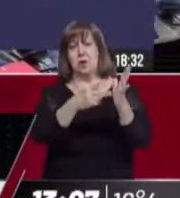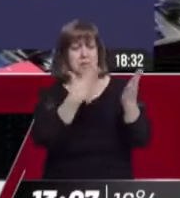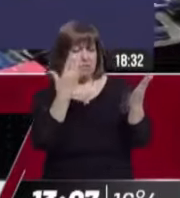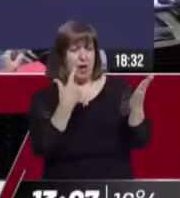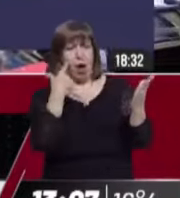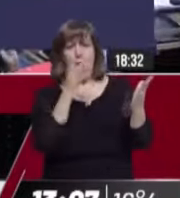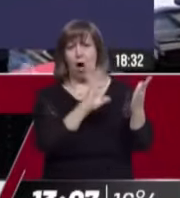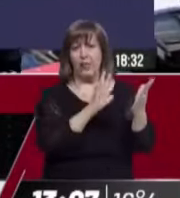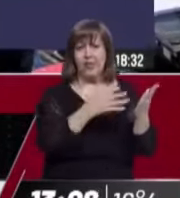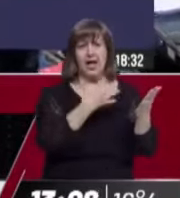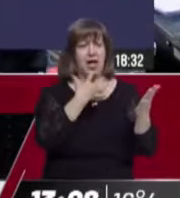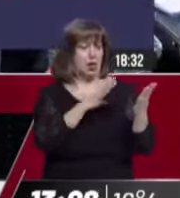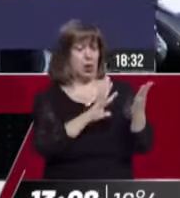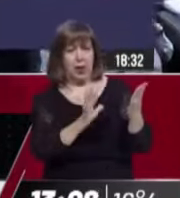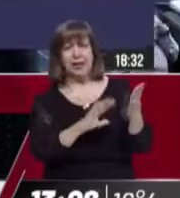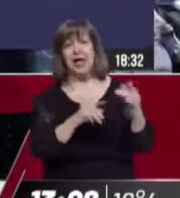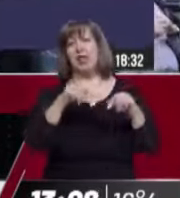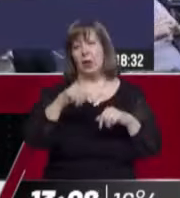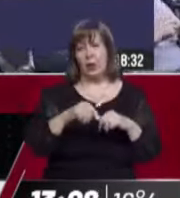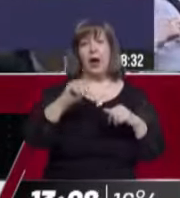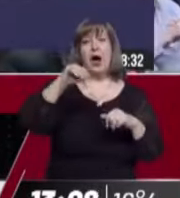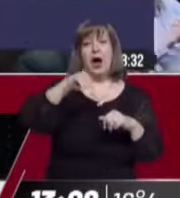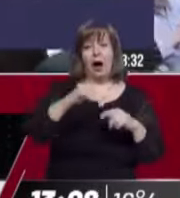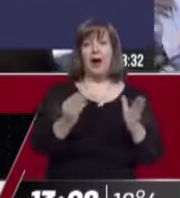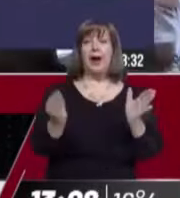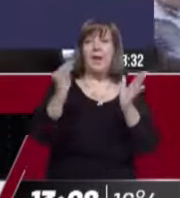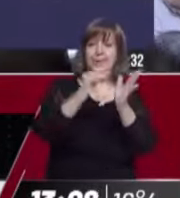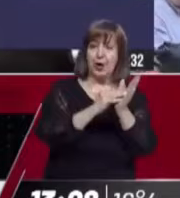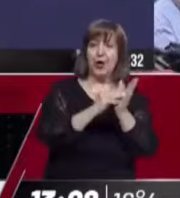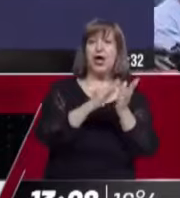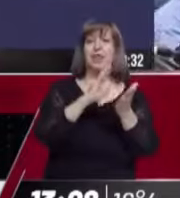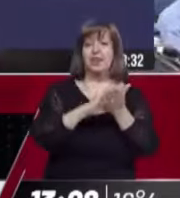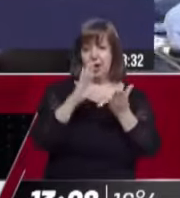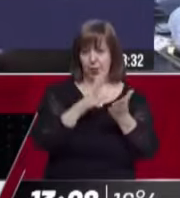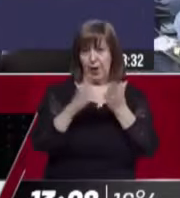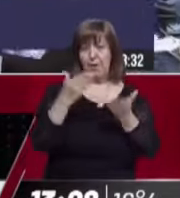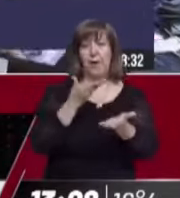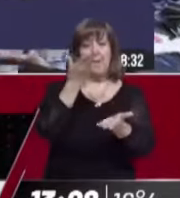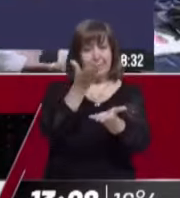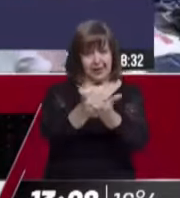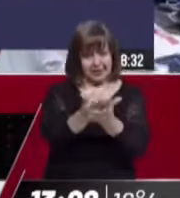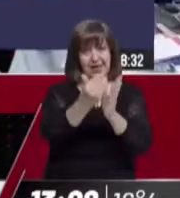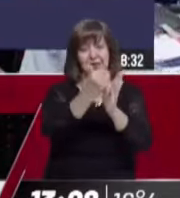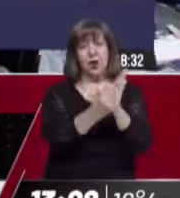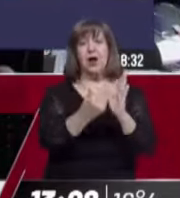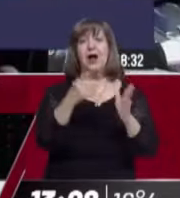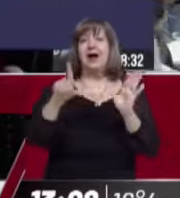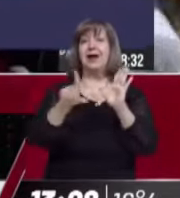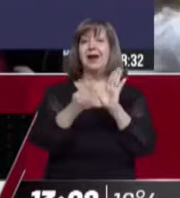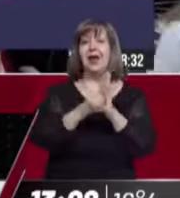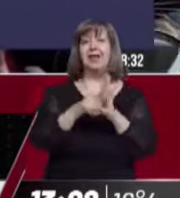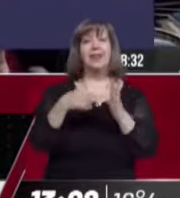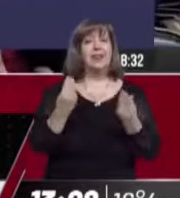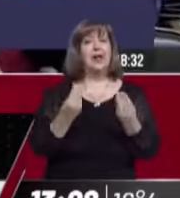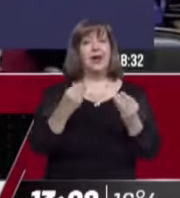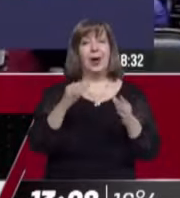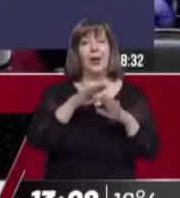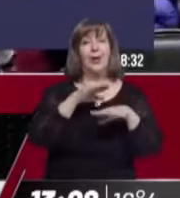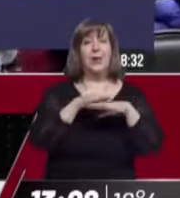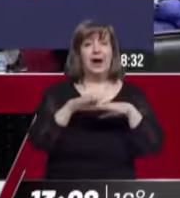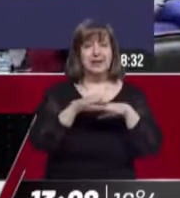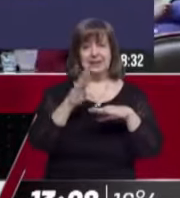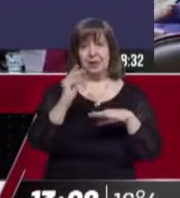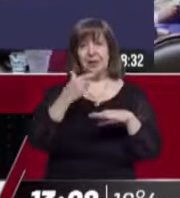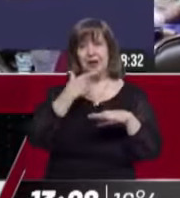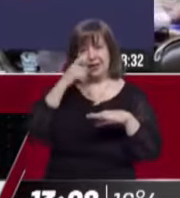se está agregando la reforma laboral con la ley de bases, modificar mucho para que el empleo pueda empezar a salir, sobre todo entre los jóvenes. Había